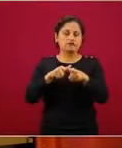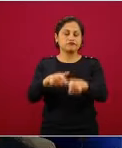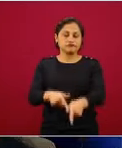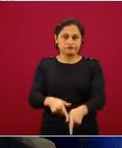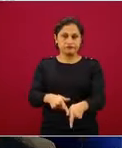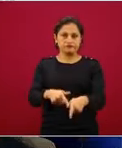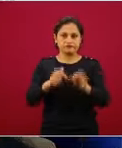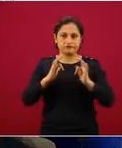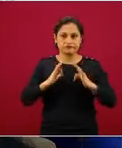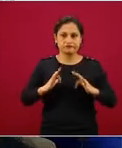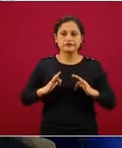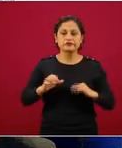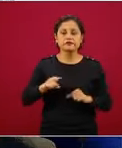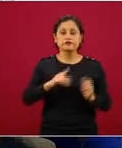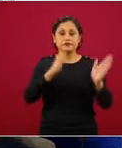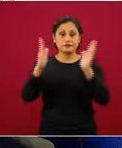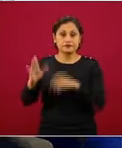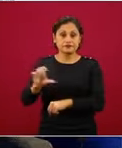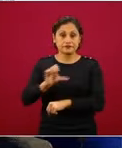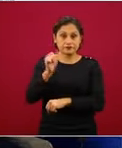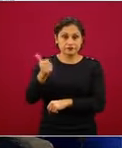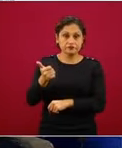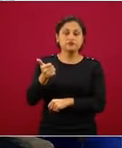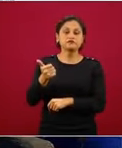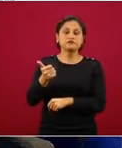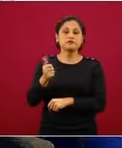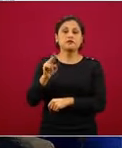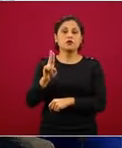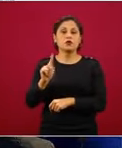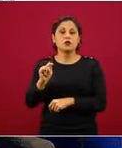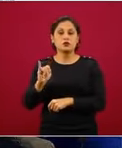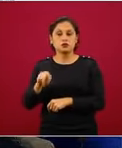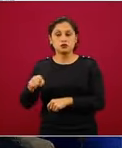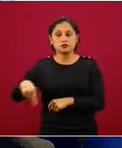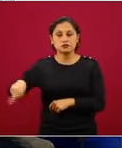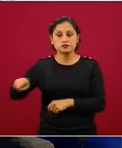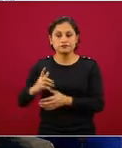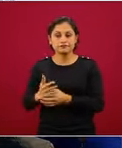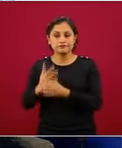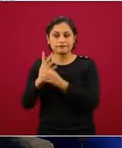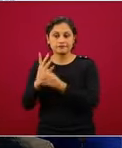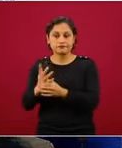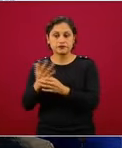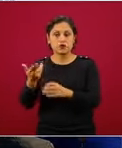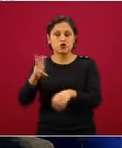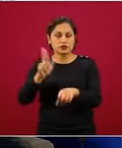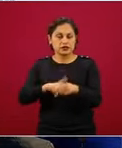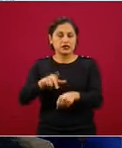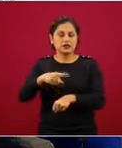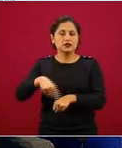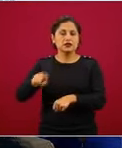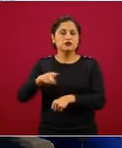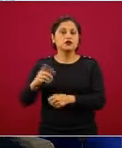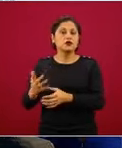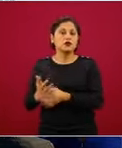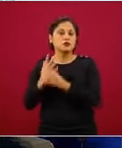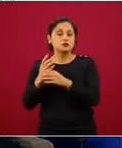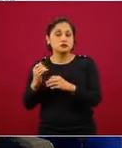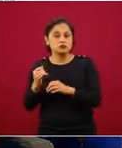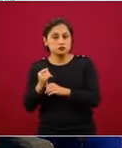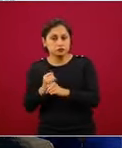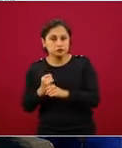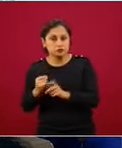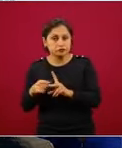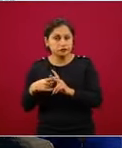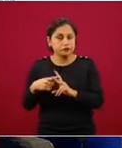es precisamente la hospitalización y respecto a la predicción todavía está lejos de llegar a un punto crítico y